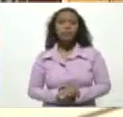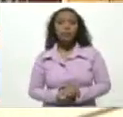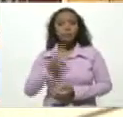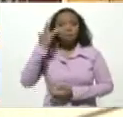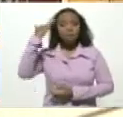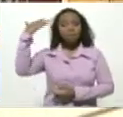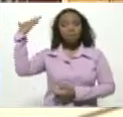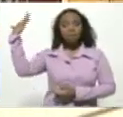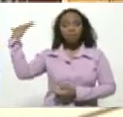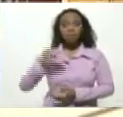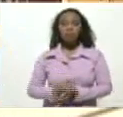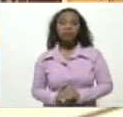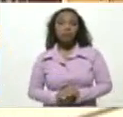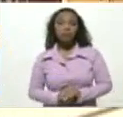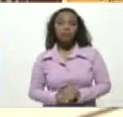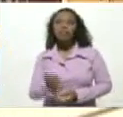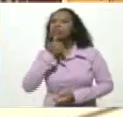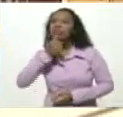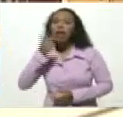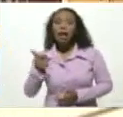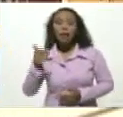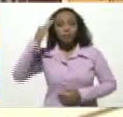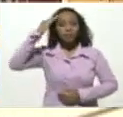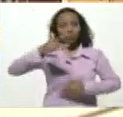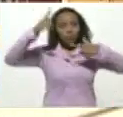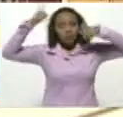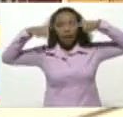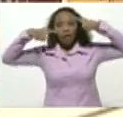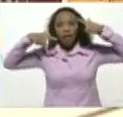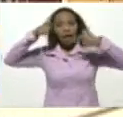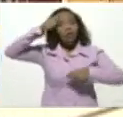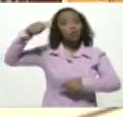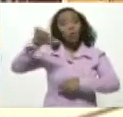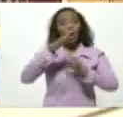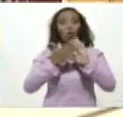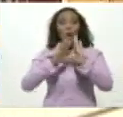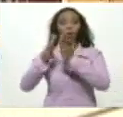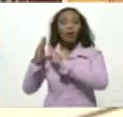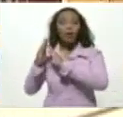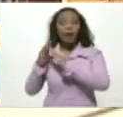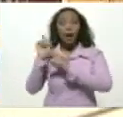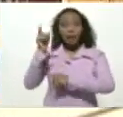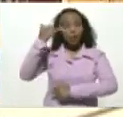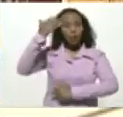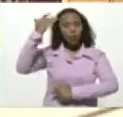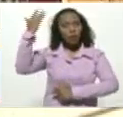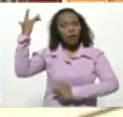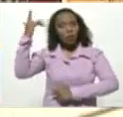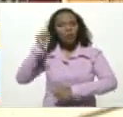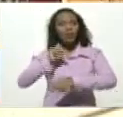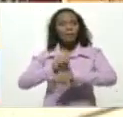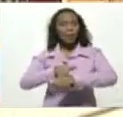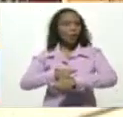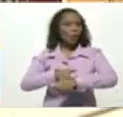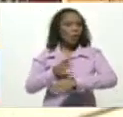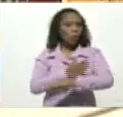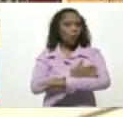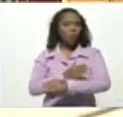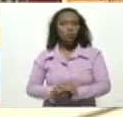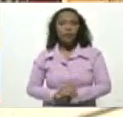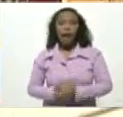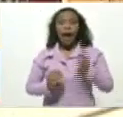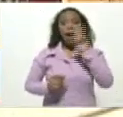sueños. ¿De quién? Del comandante Hugo Chávez, las ciudades comunales. Es un sueño tempranero que